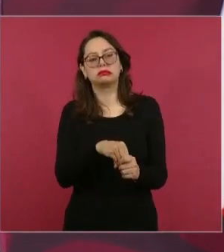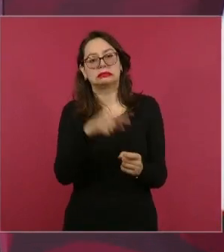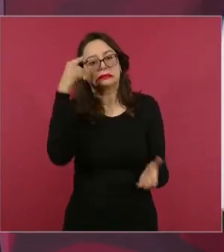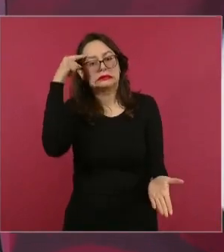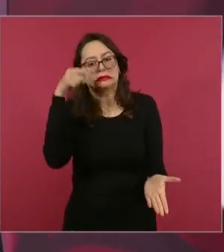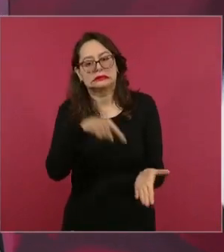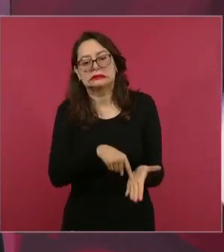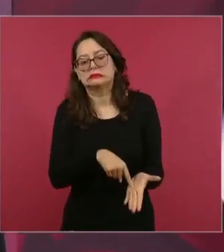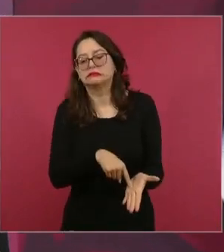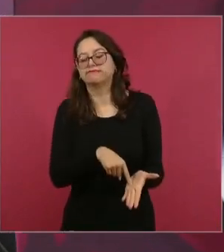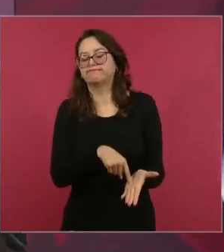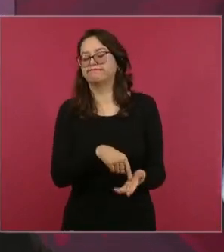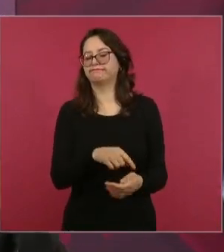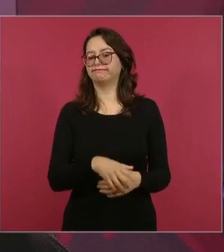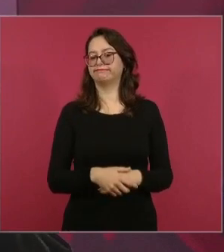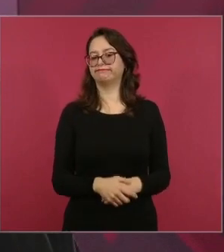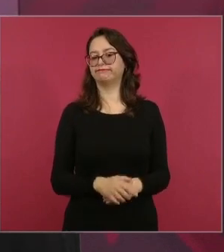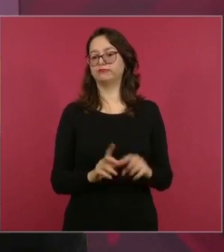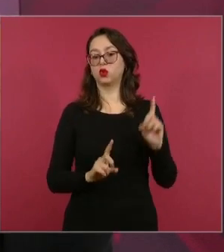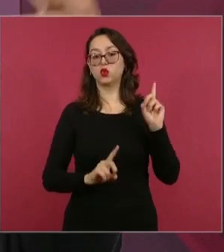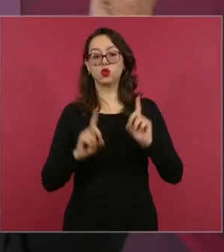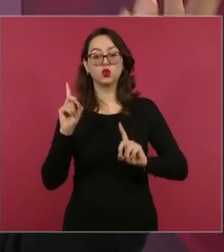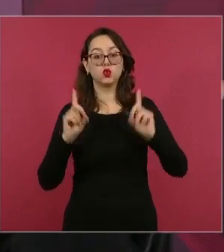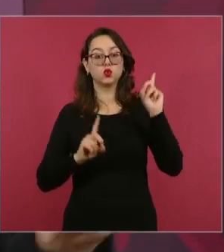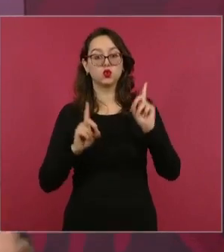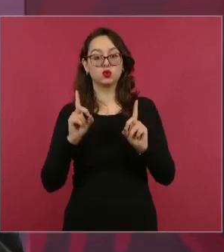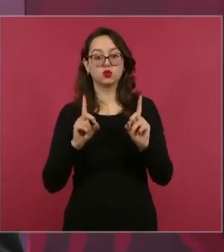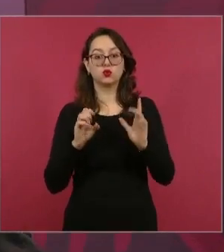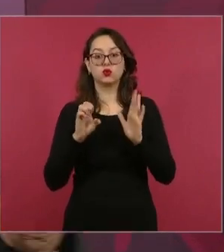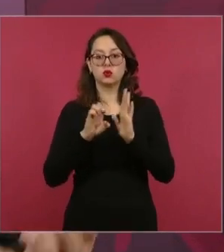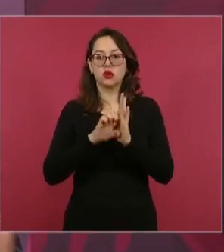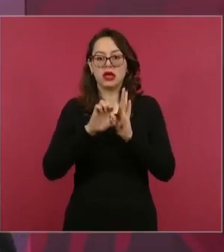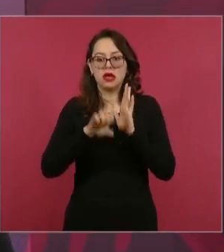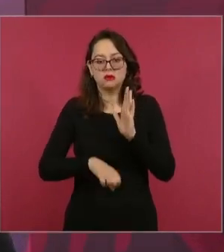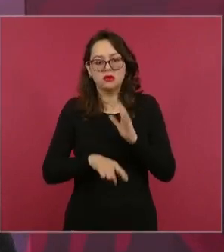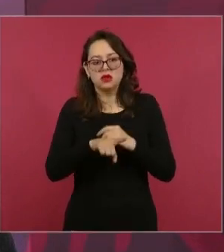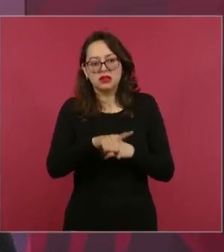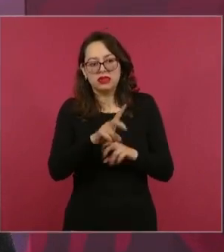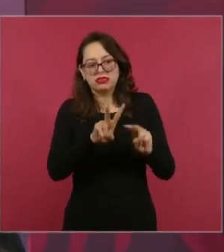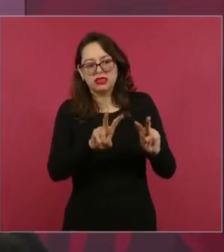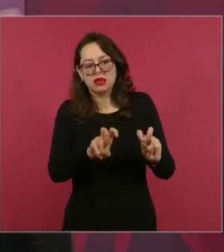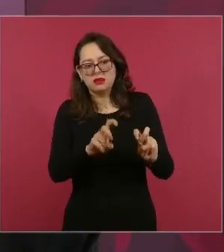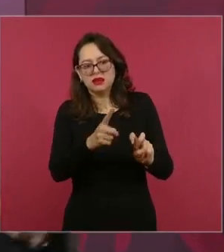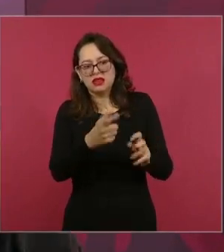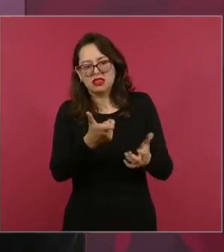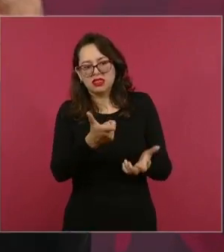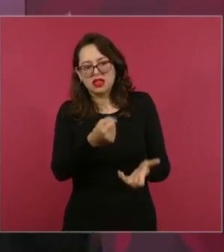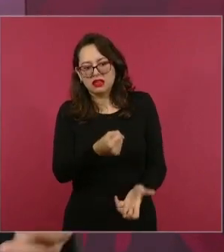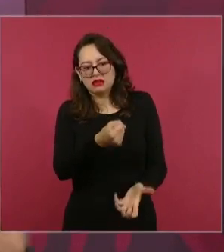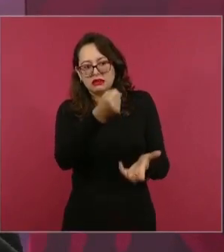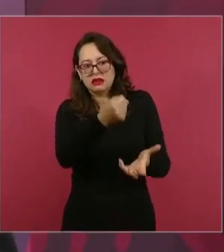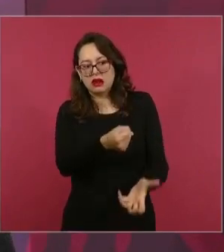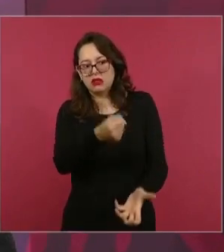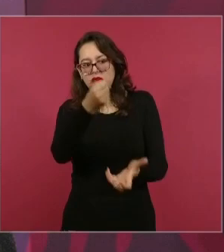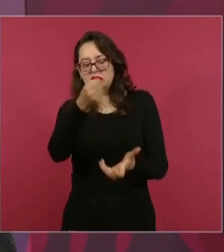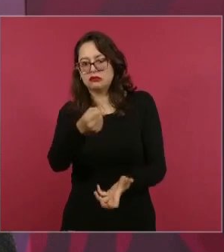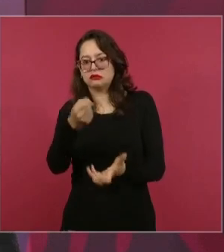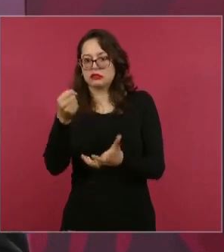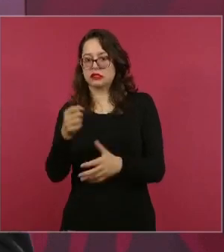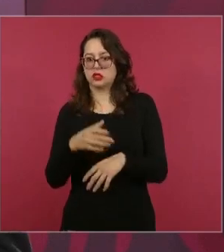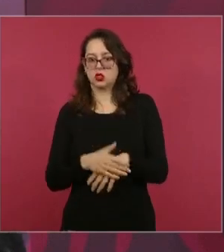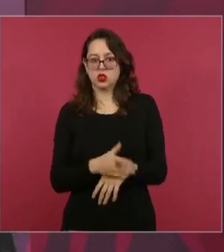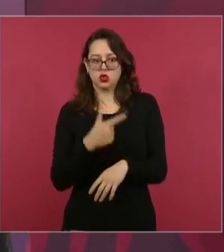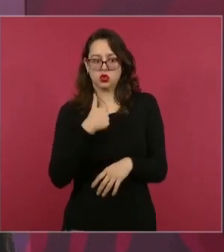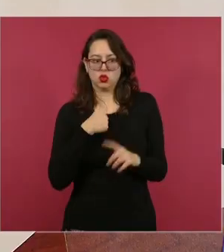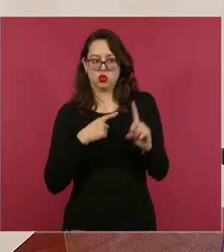todo por ejemplo lo de los montos en este caso